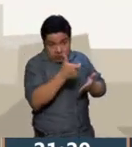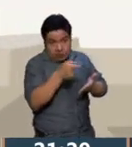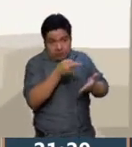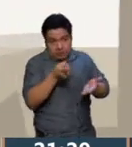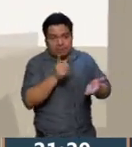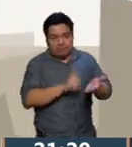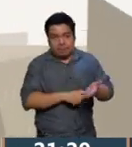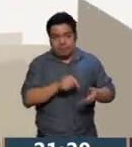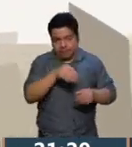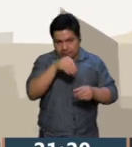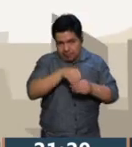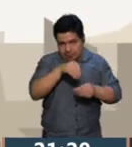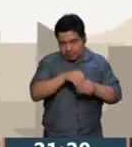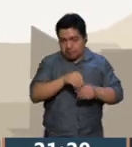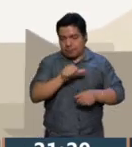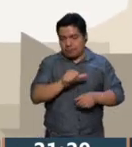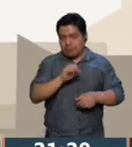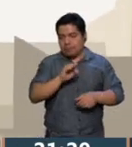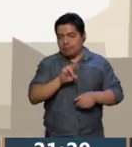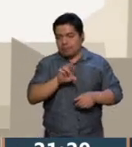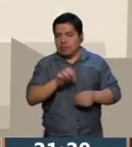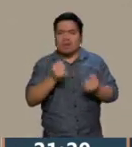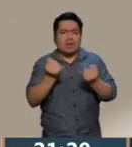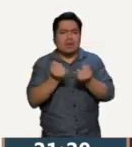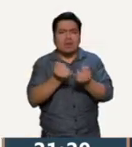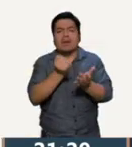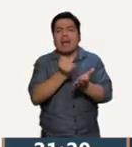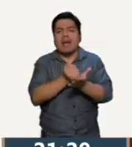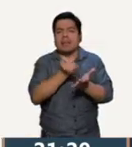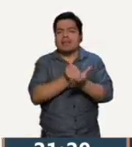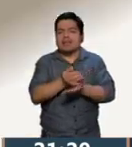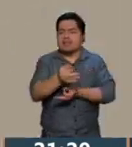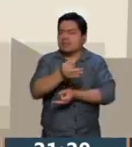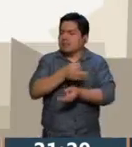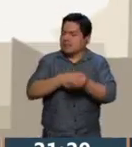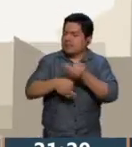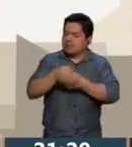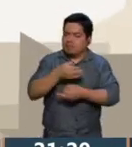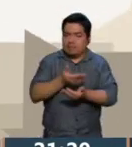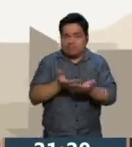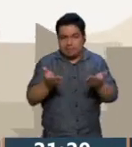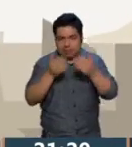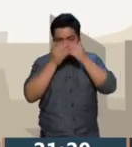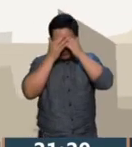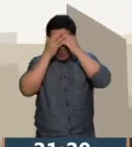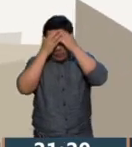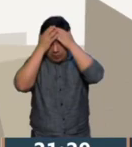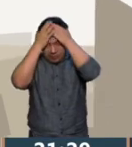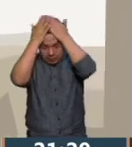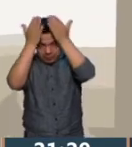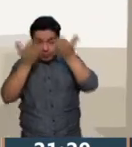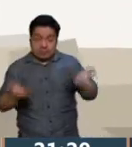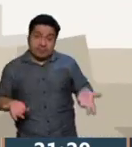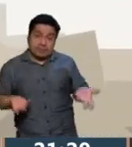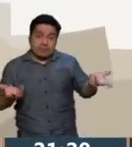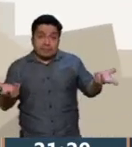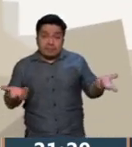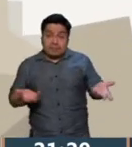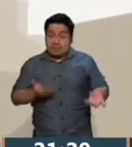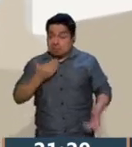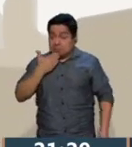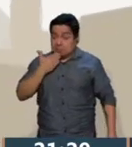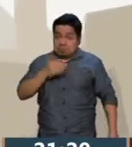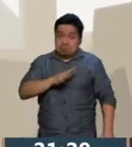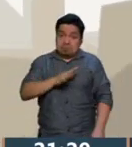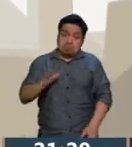en esa cuenta con todos sus intereses. Entonces, fíjense ustedes, pues francamente, qué maravilla.